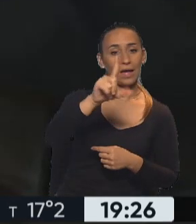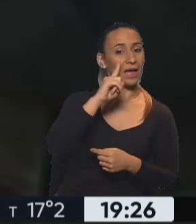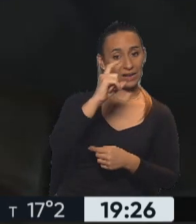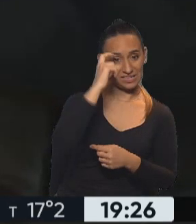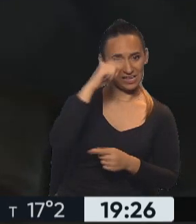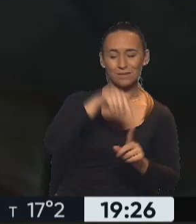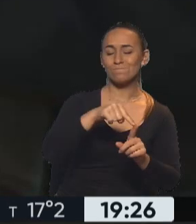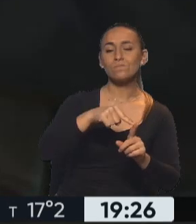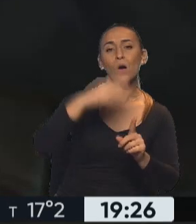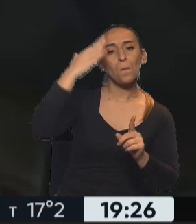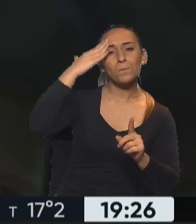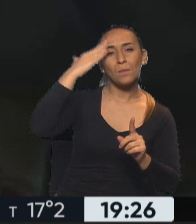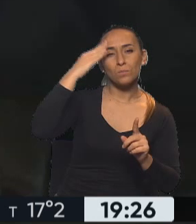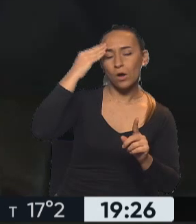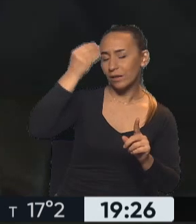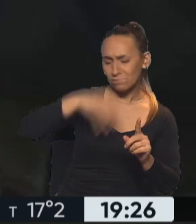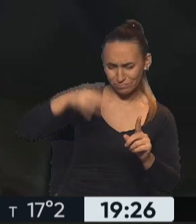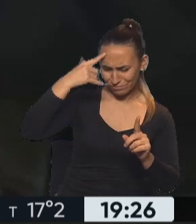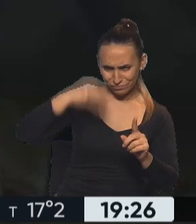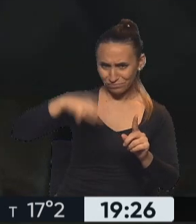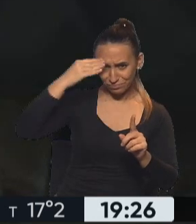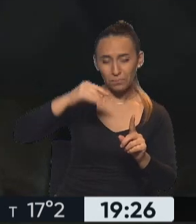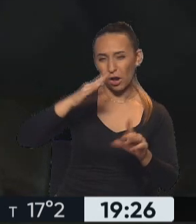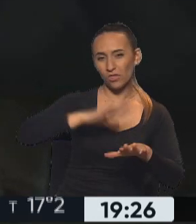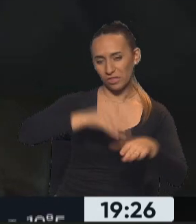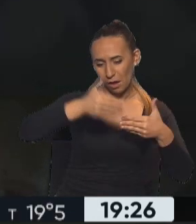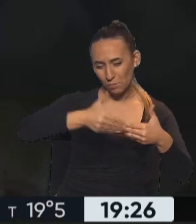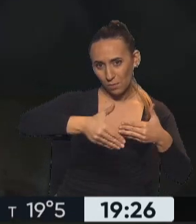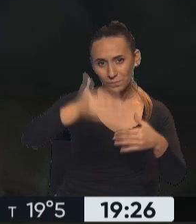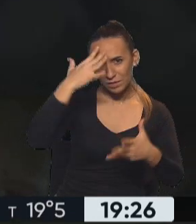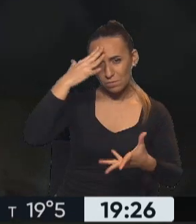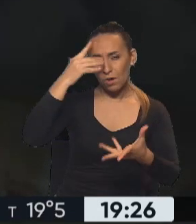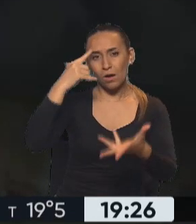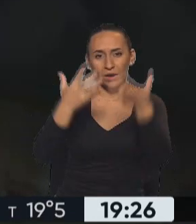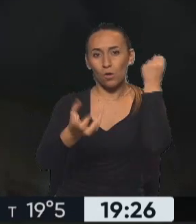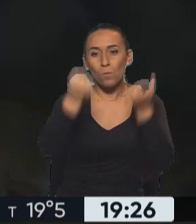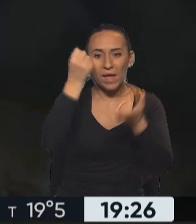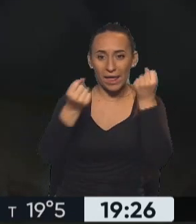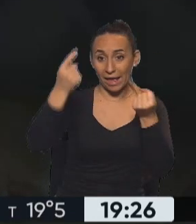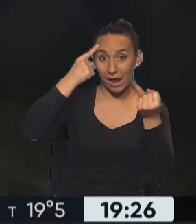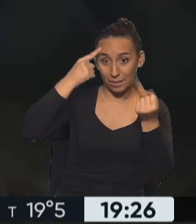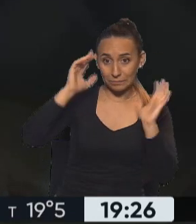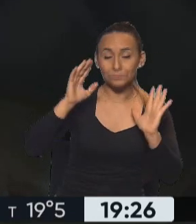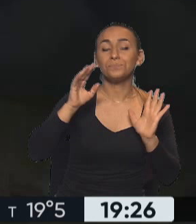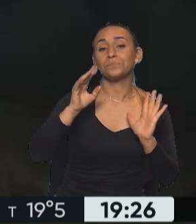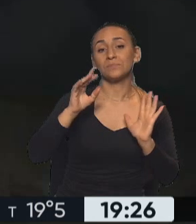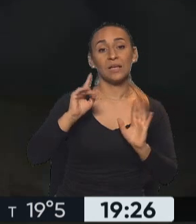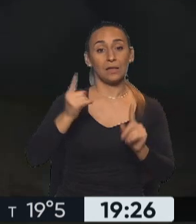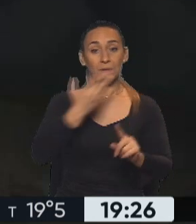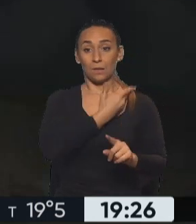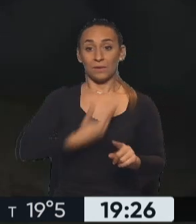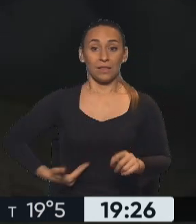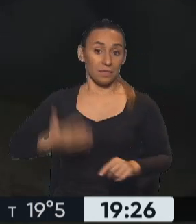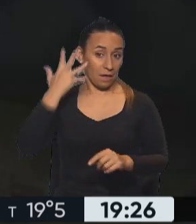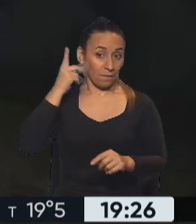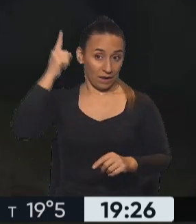de memoria, pero que van a ir mejorando con el tiempo, según lo aseguraron los médicos. Por su parte, el presidente de Francia,